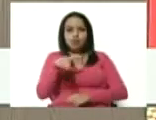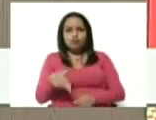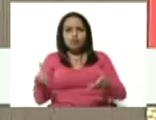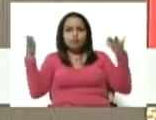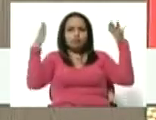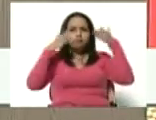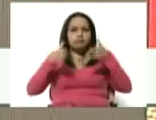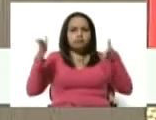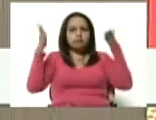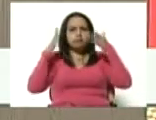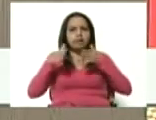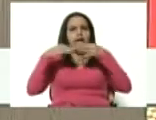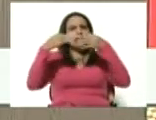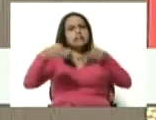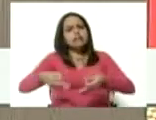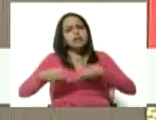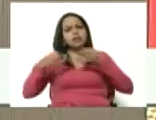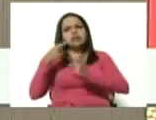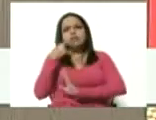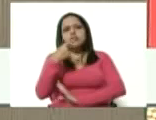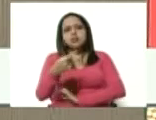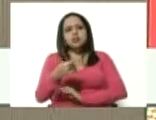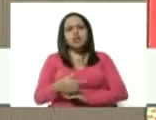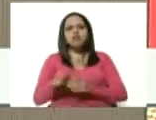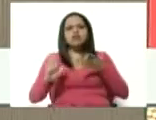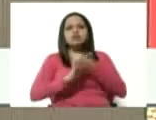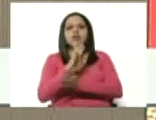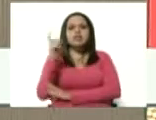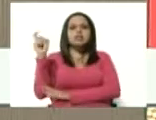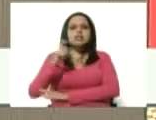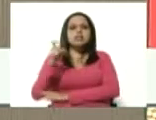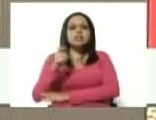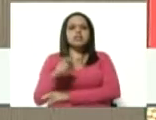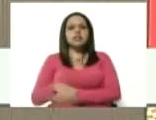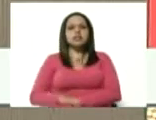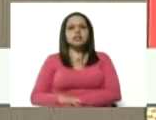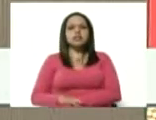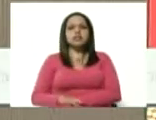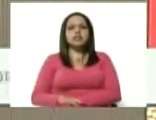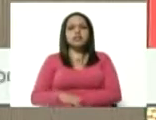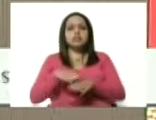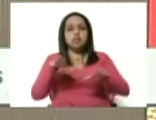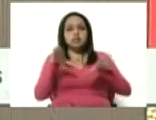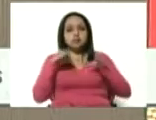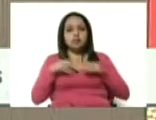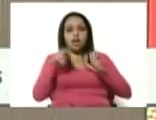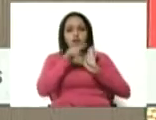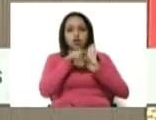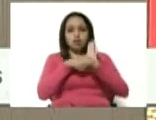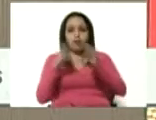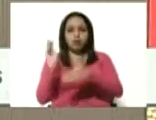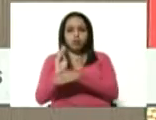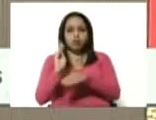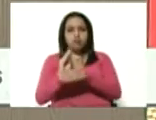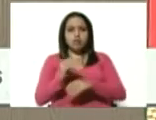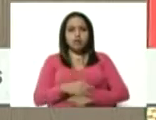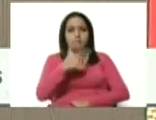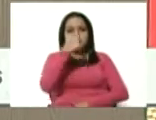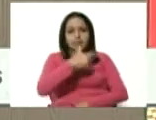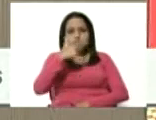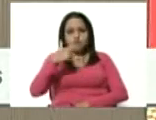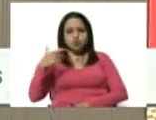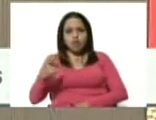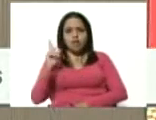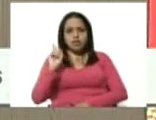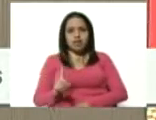no nos vamos a cansar de insistir en la necesidad de cumplir con las medidas de prevención, tanto personales